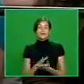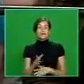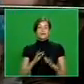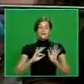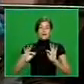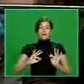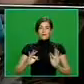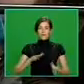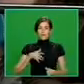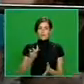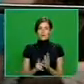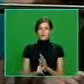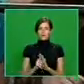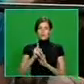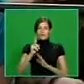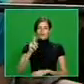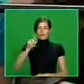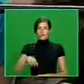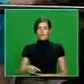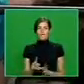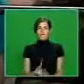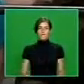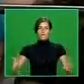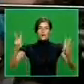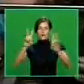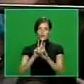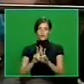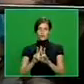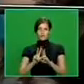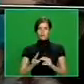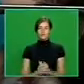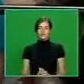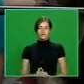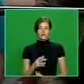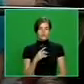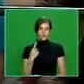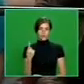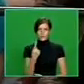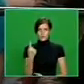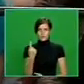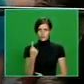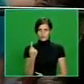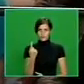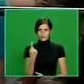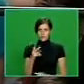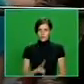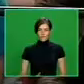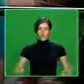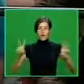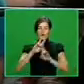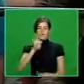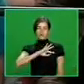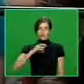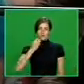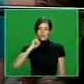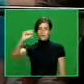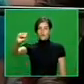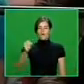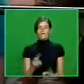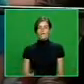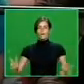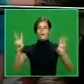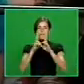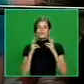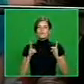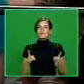del teatro podemos desarrollar los valores no solamente los valores socialismo los valores del